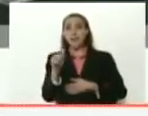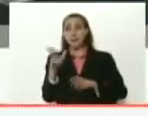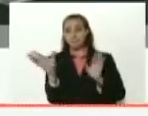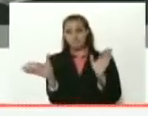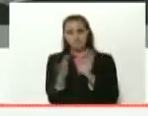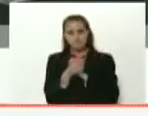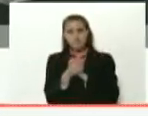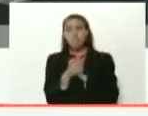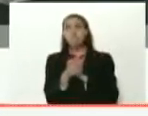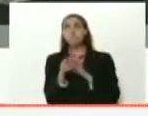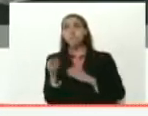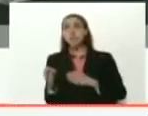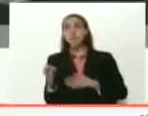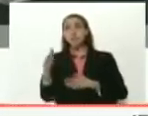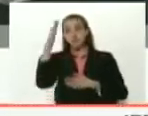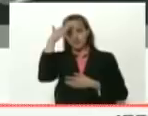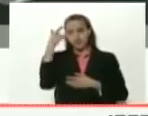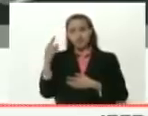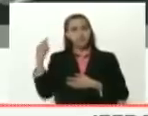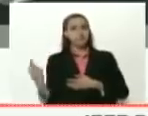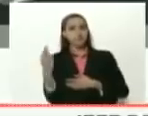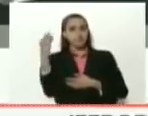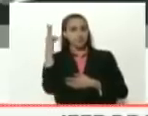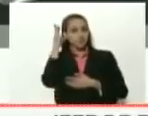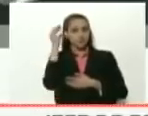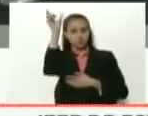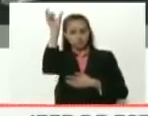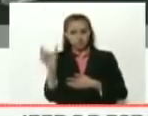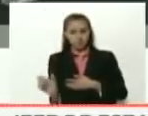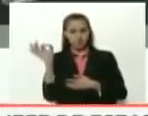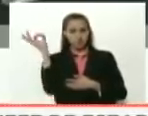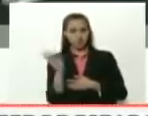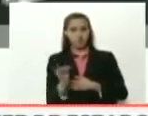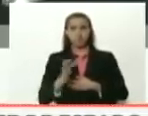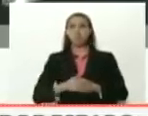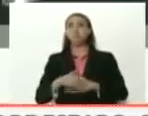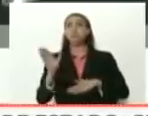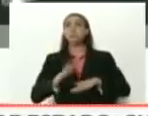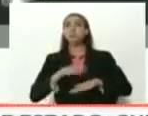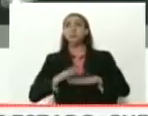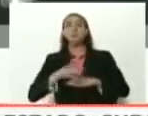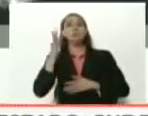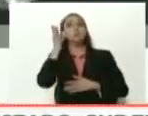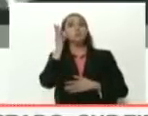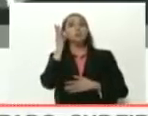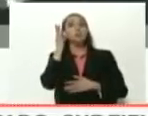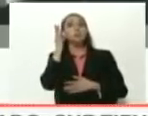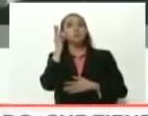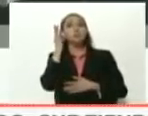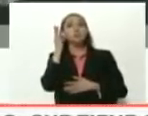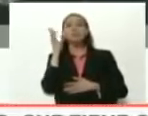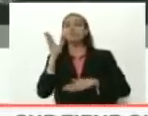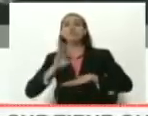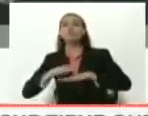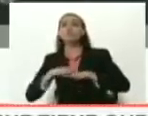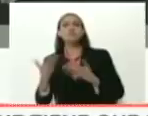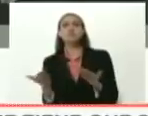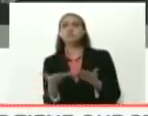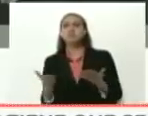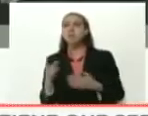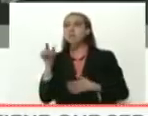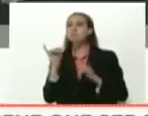compañera, que ahí estará de primerito la mujer venezolana. La mujer venezolana no necesita que la convoquen